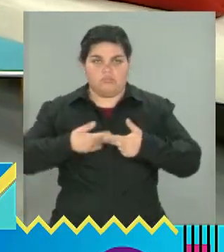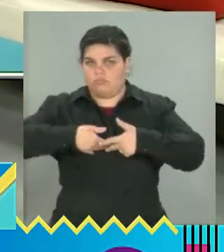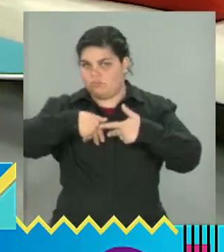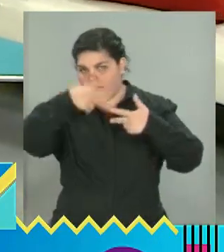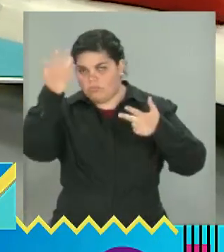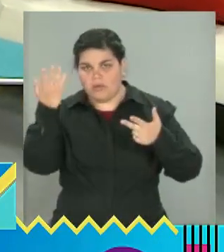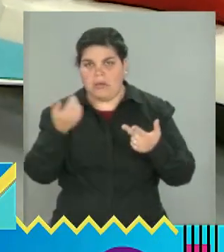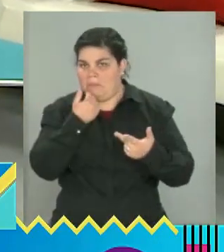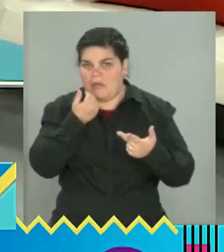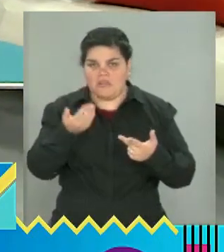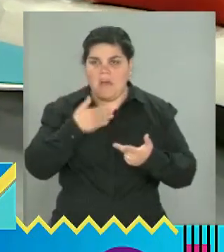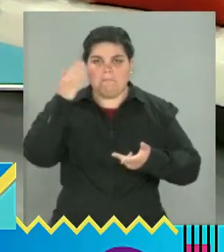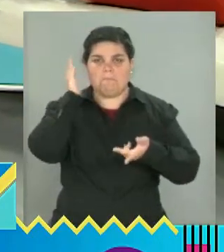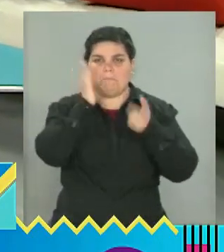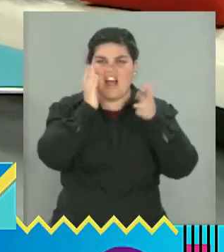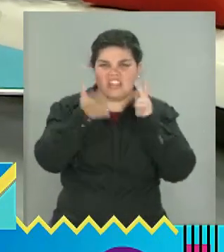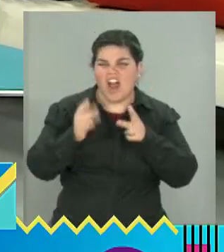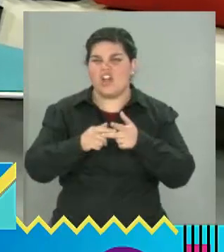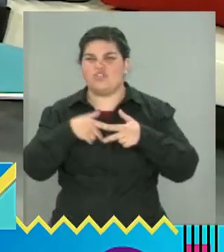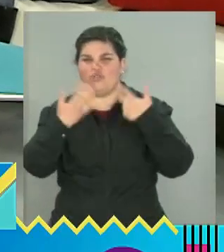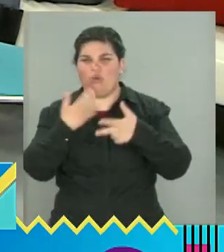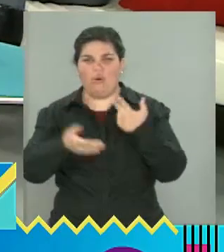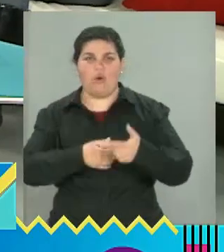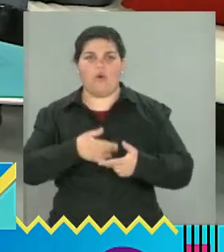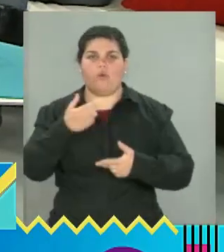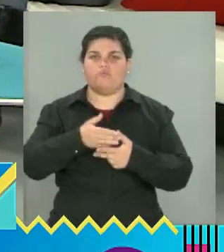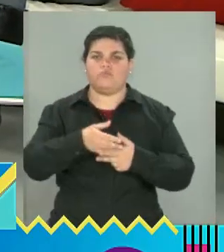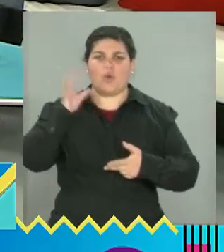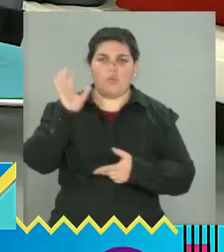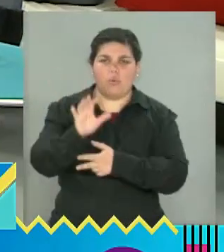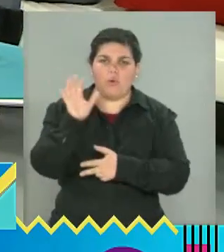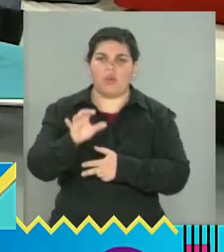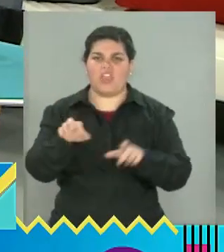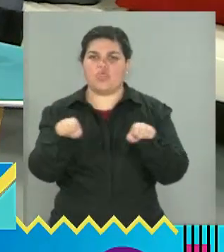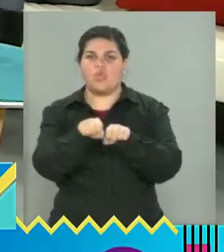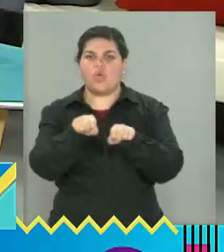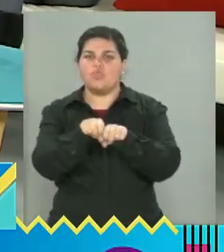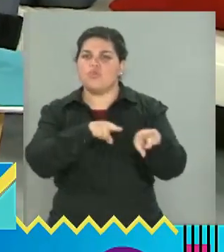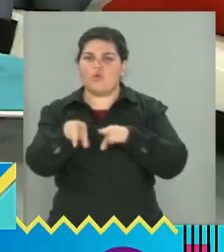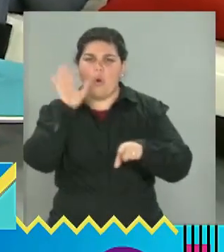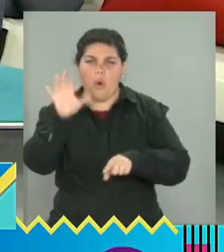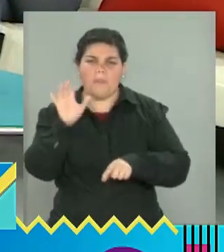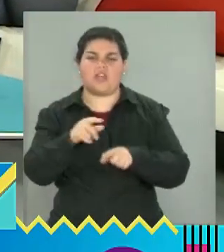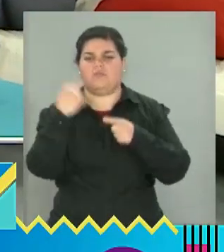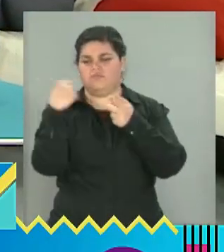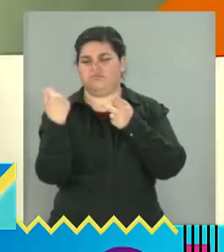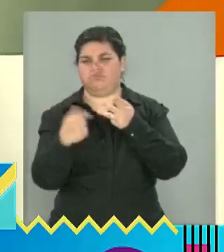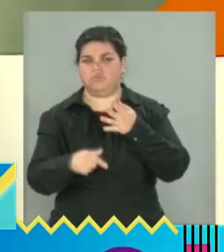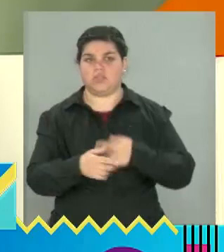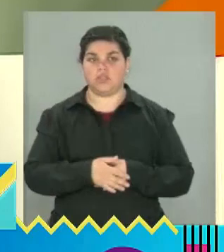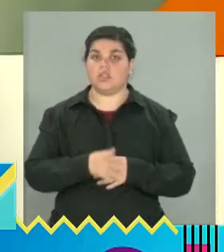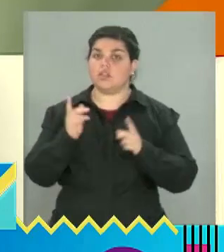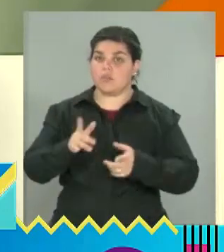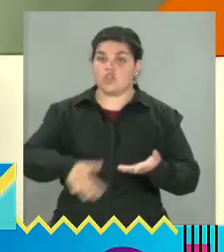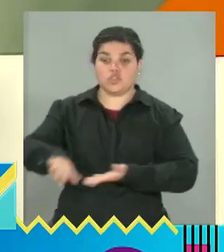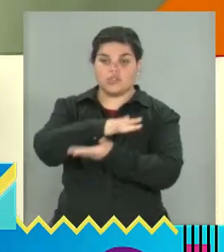qué sé yo, de maltrato, nuevas de familias, bullying, de de nuevas grooming, familias. porque Sí, aparte, sí. o sea, hoy en día también estamos, o sea, el cambio social y